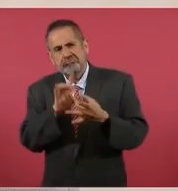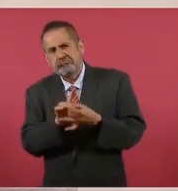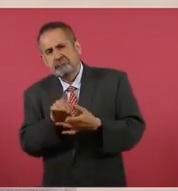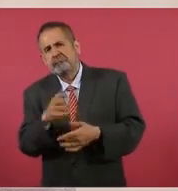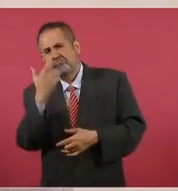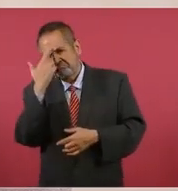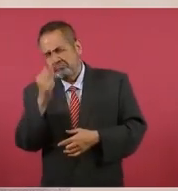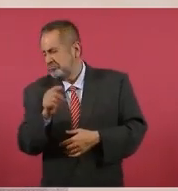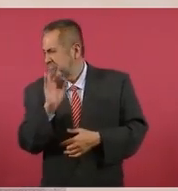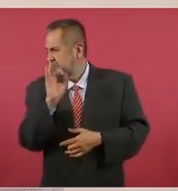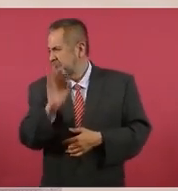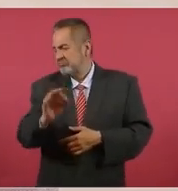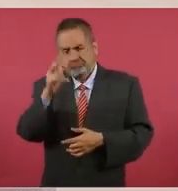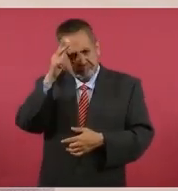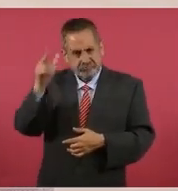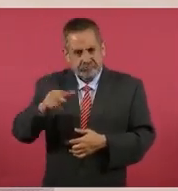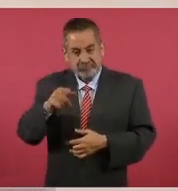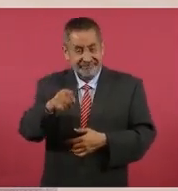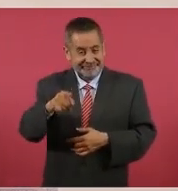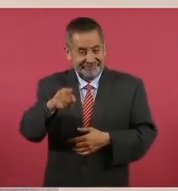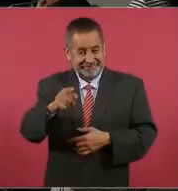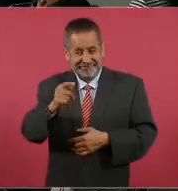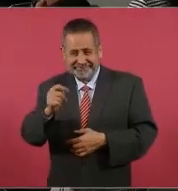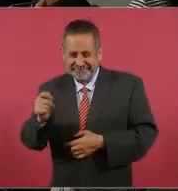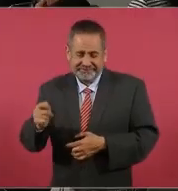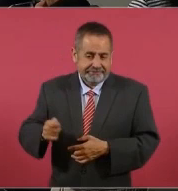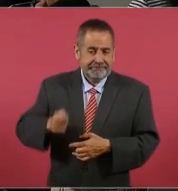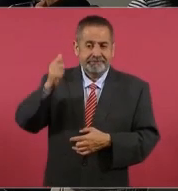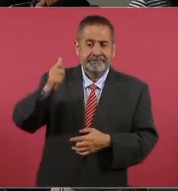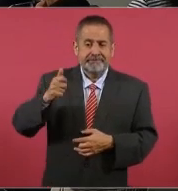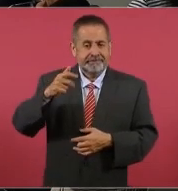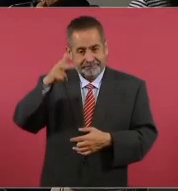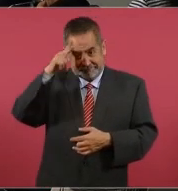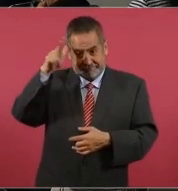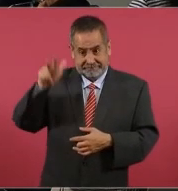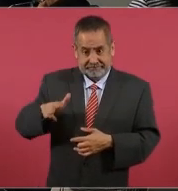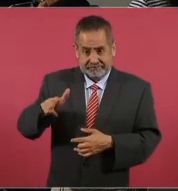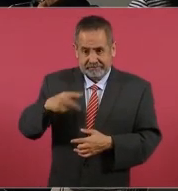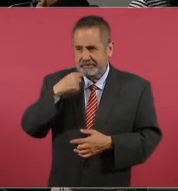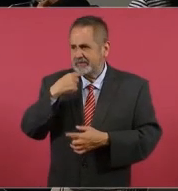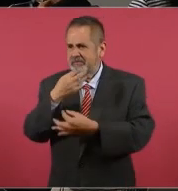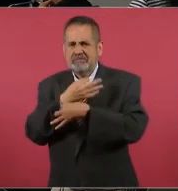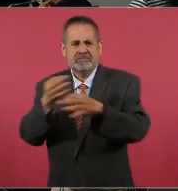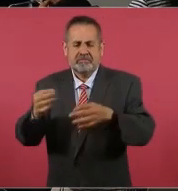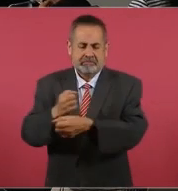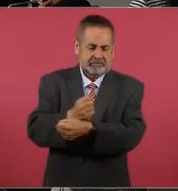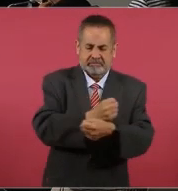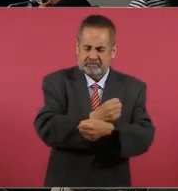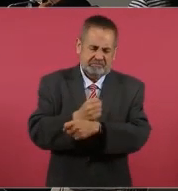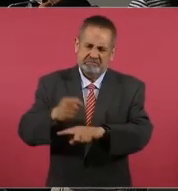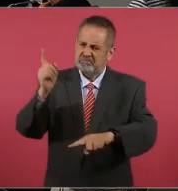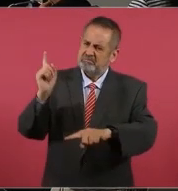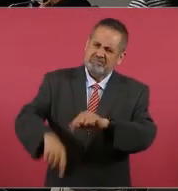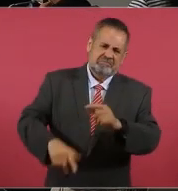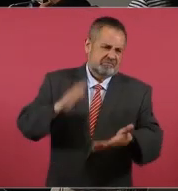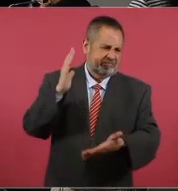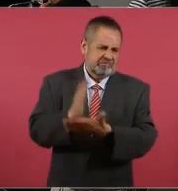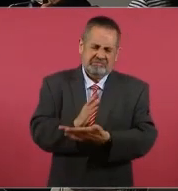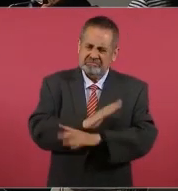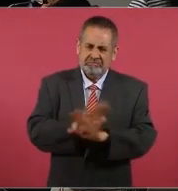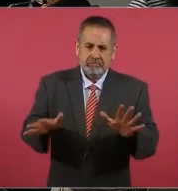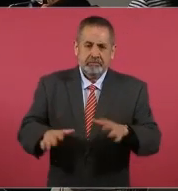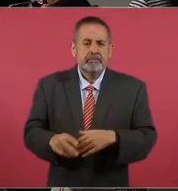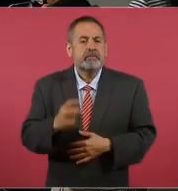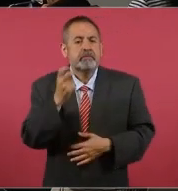Pues como dije, es el primero en proclamar la abolición de la esclavitud. Por eso los oligarcas